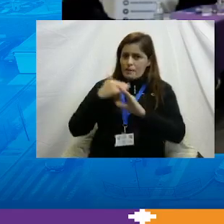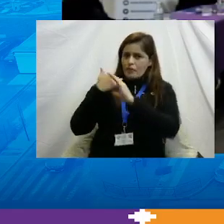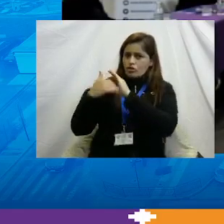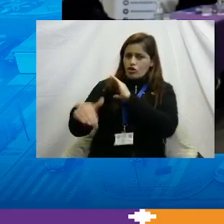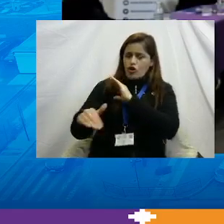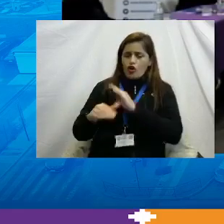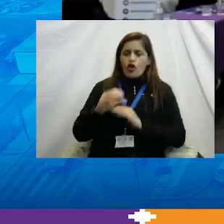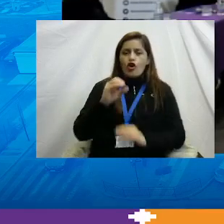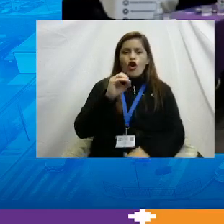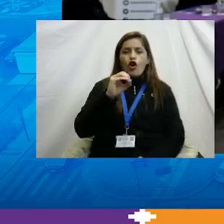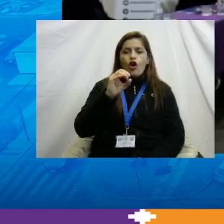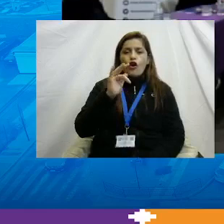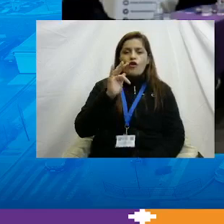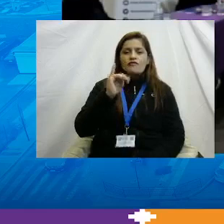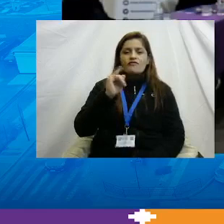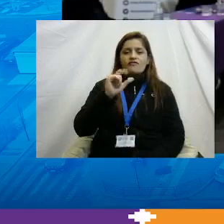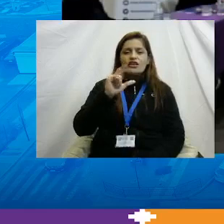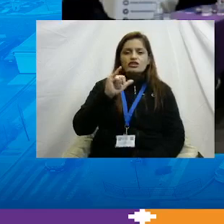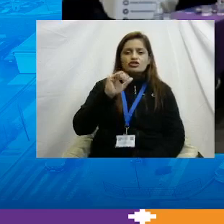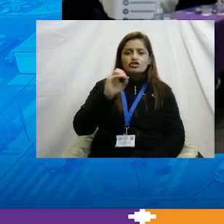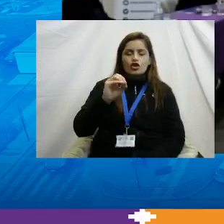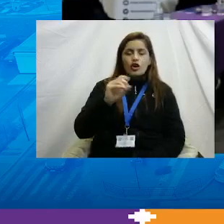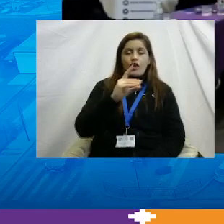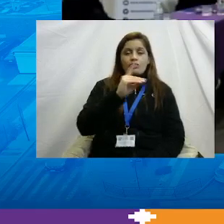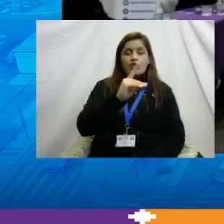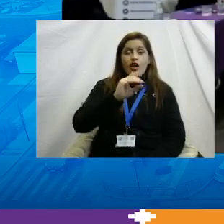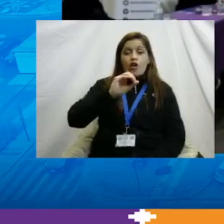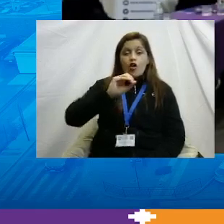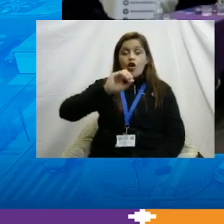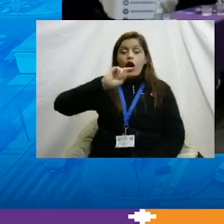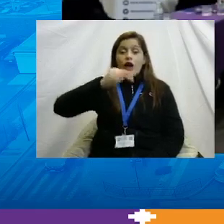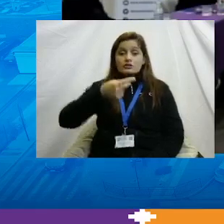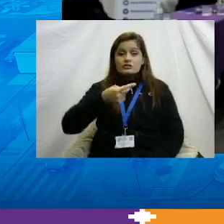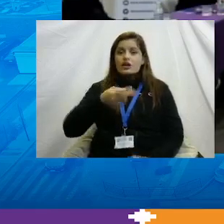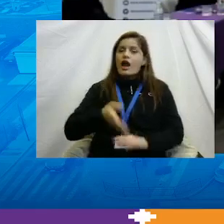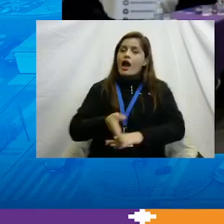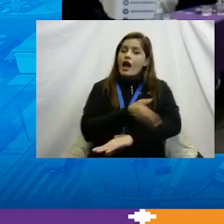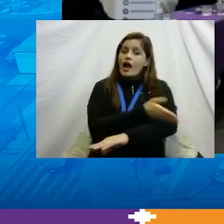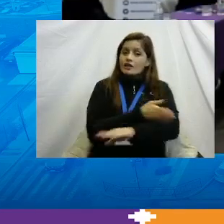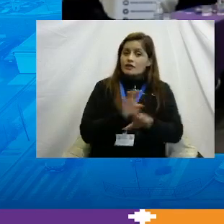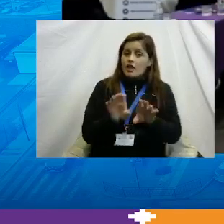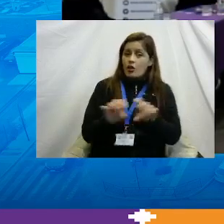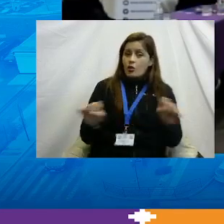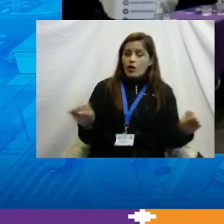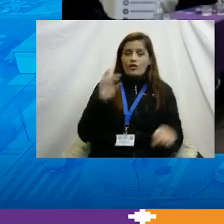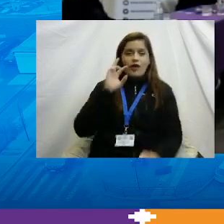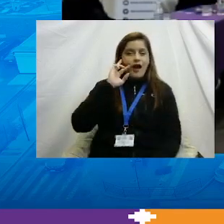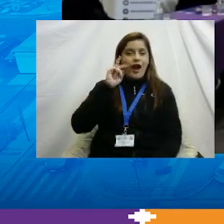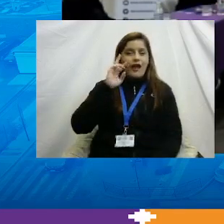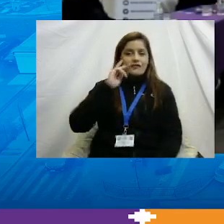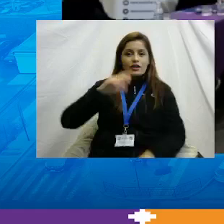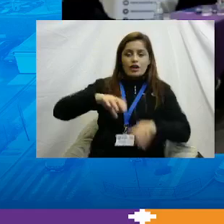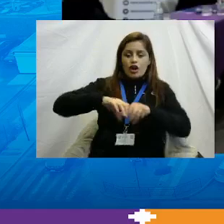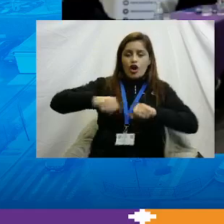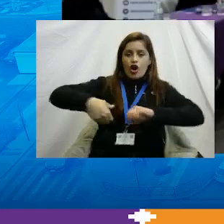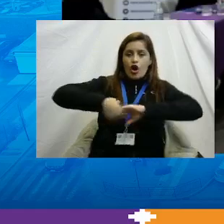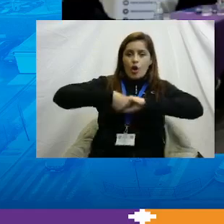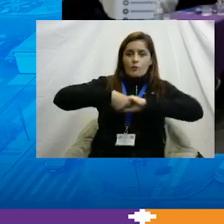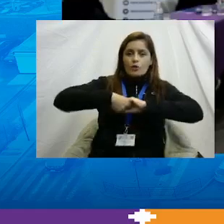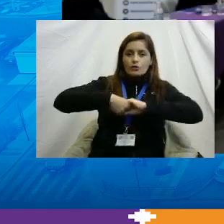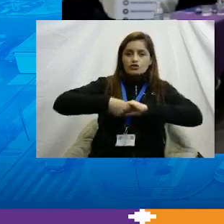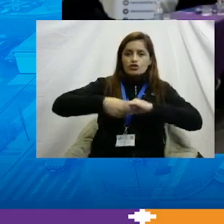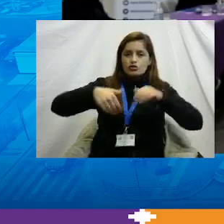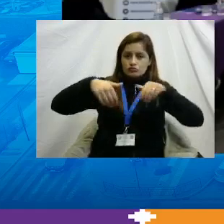fecha respecto al compromiso que la habían adquirido en abril, me acuerdo que lo citamos en